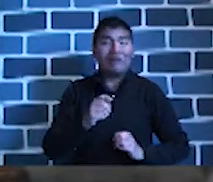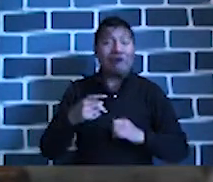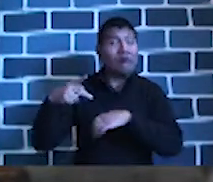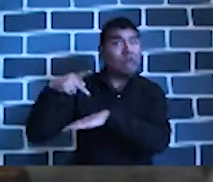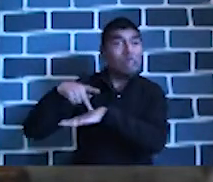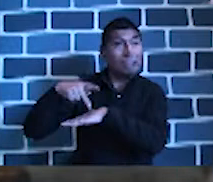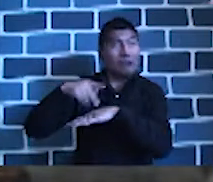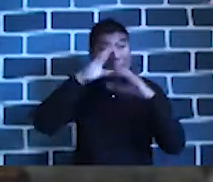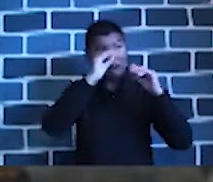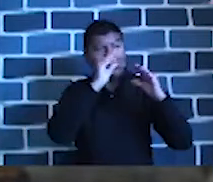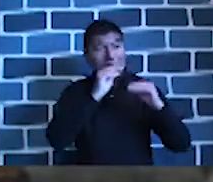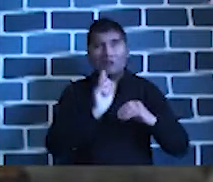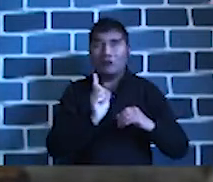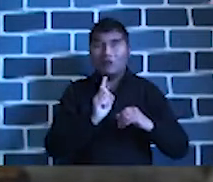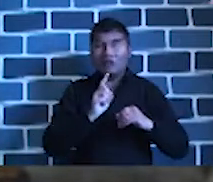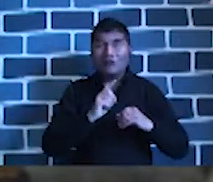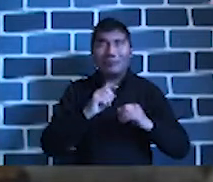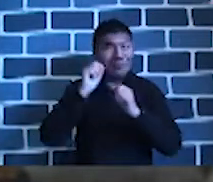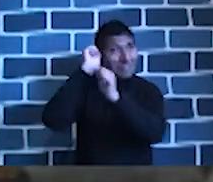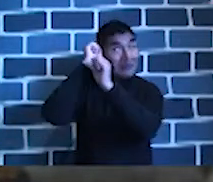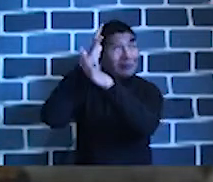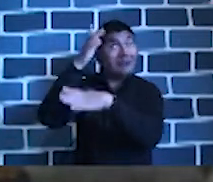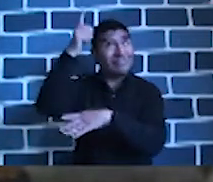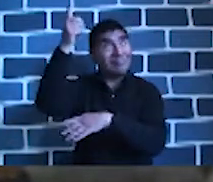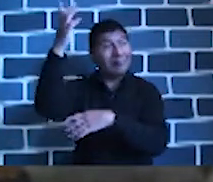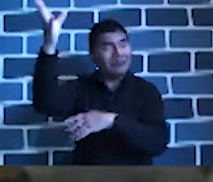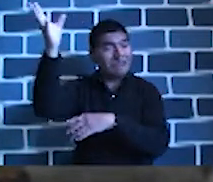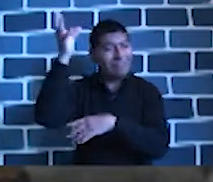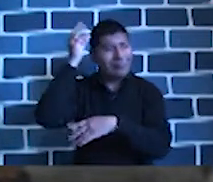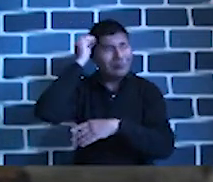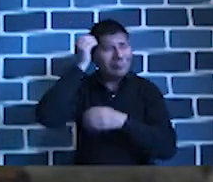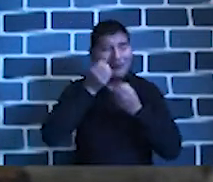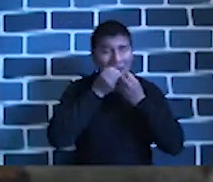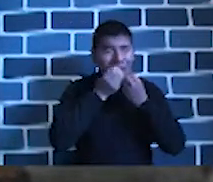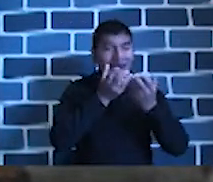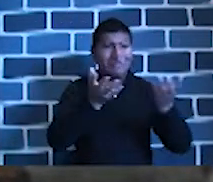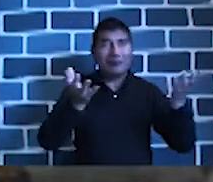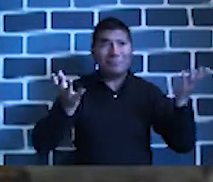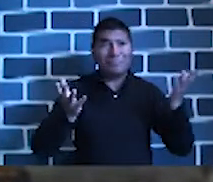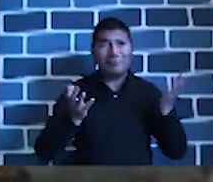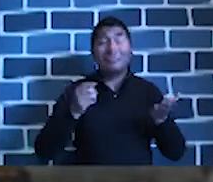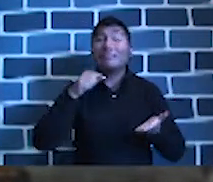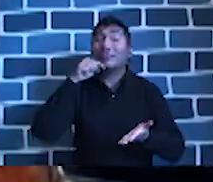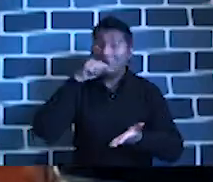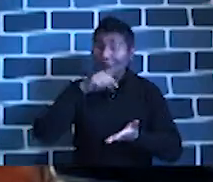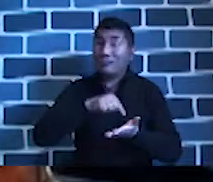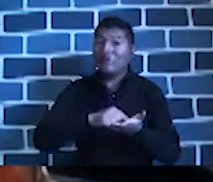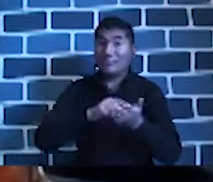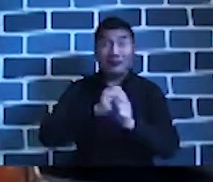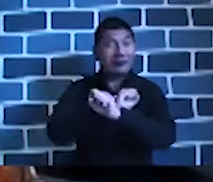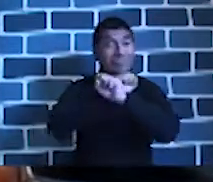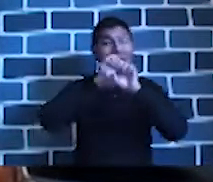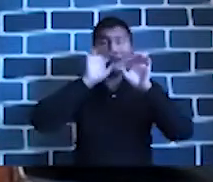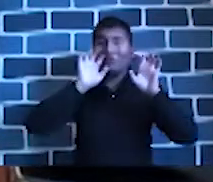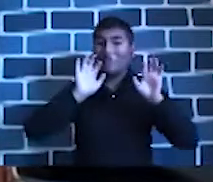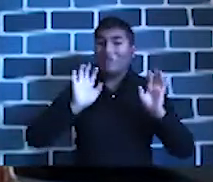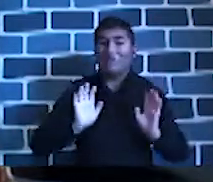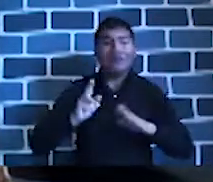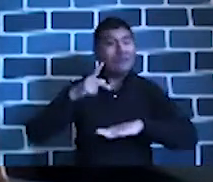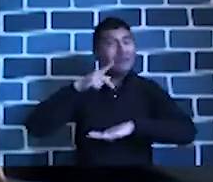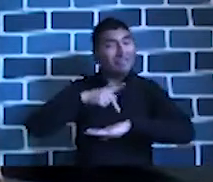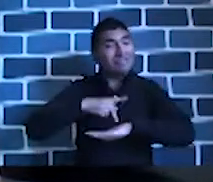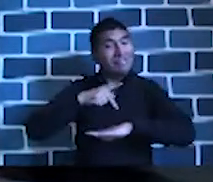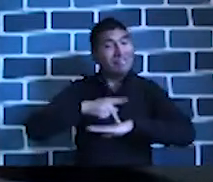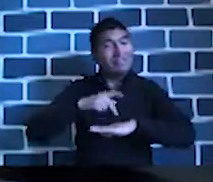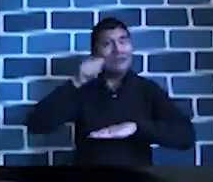le ha enseñado. Viene del Padre, quien se lo ha revelado. Así se le aclara a Pedro de